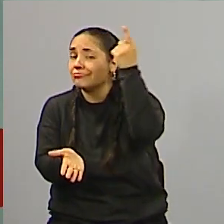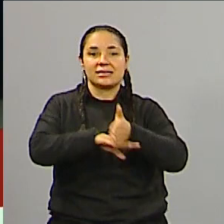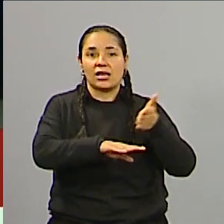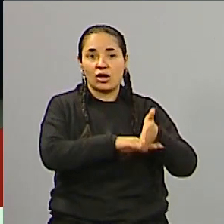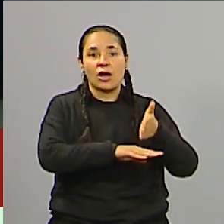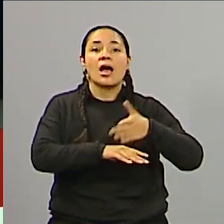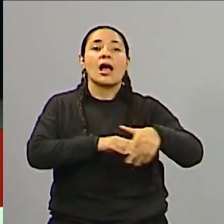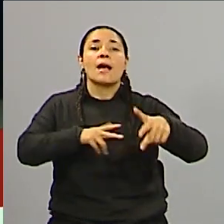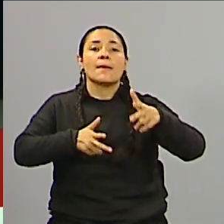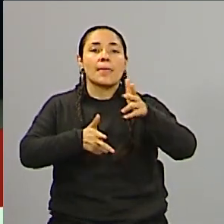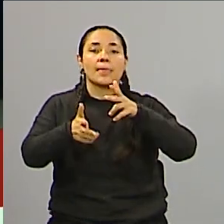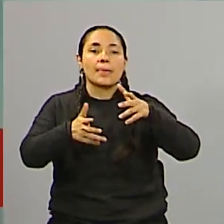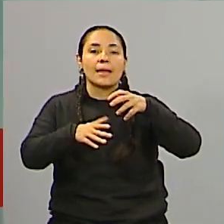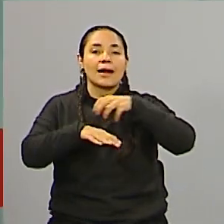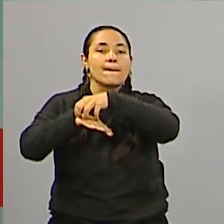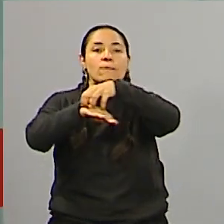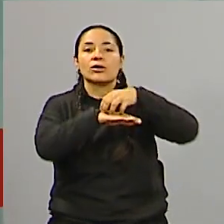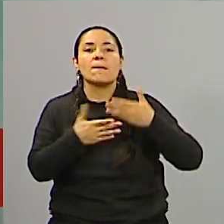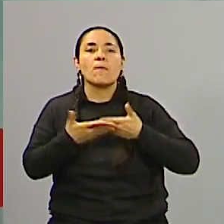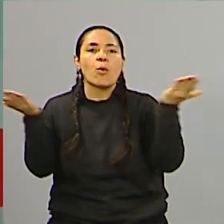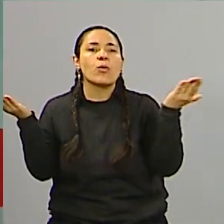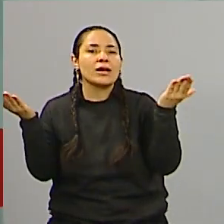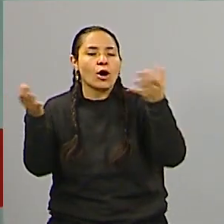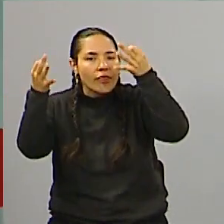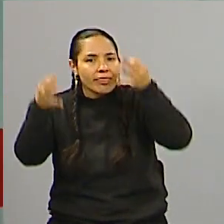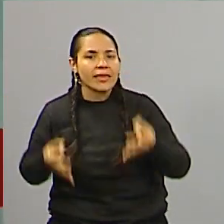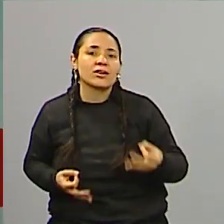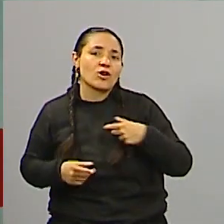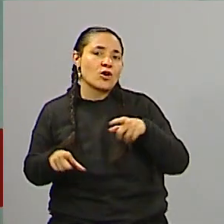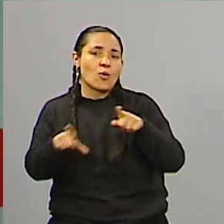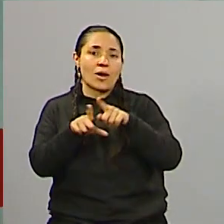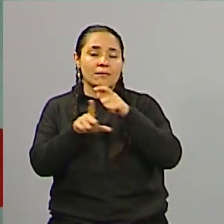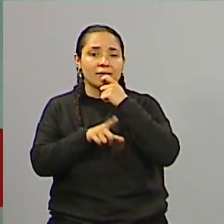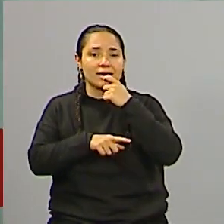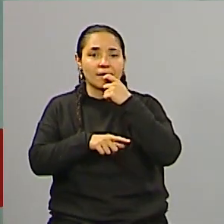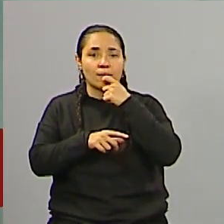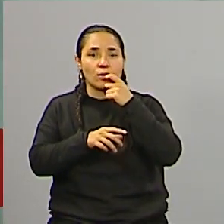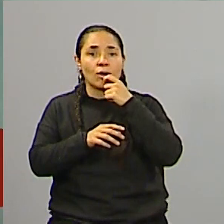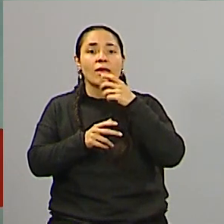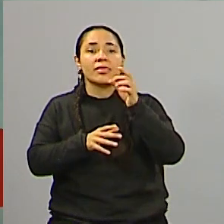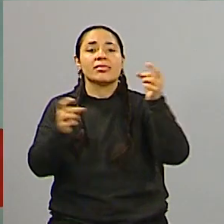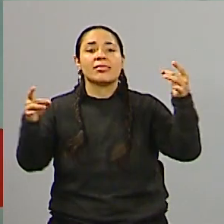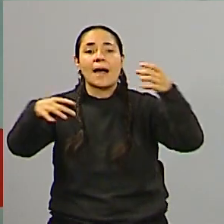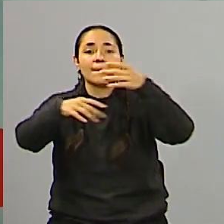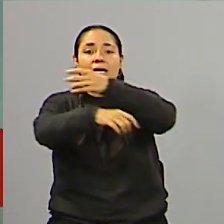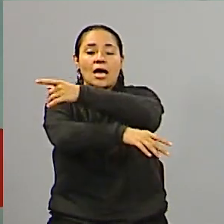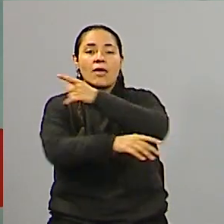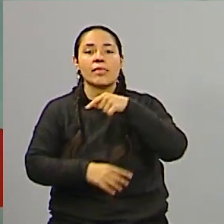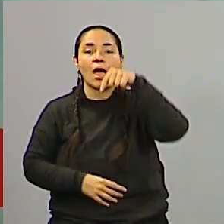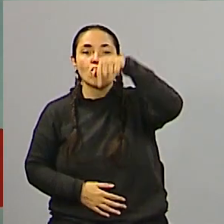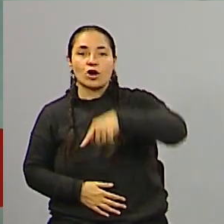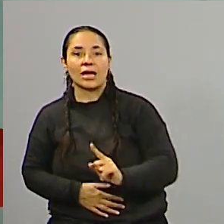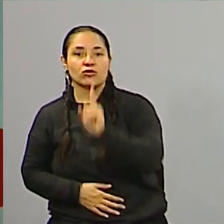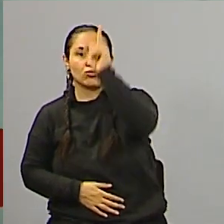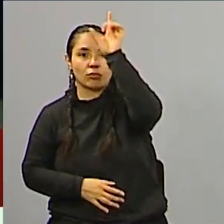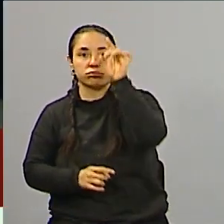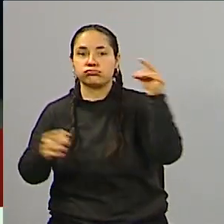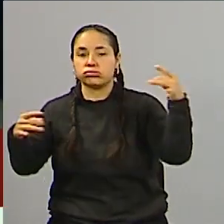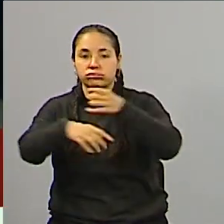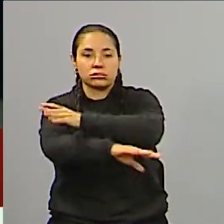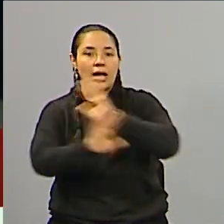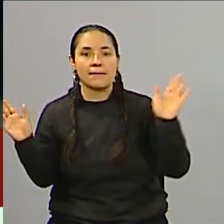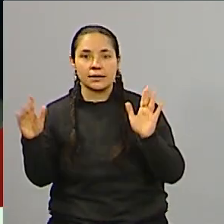lo que es el Gran Mendoza, han proliferado los barrios privados, a partir de eso, en esos mismos barrios privados hasta centros comerciales, la